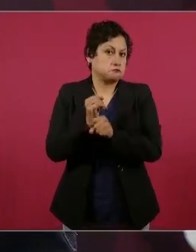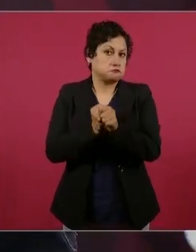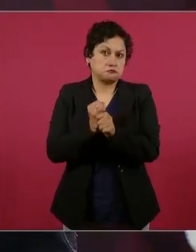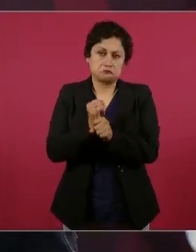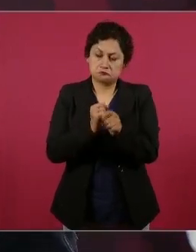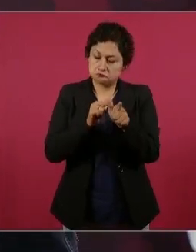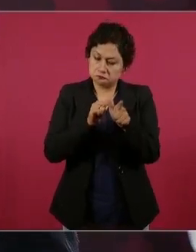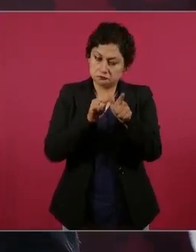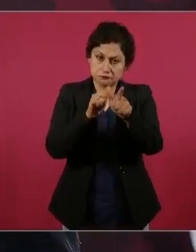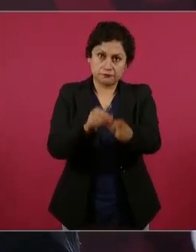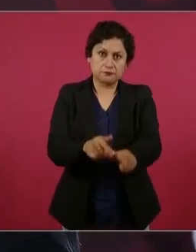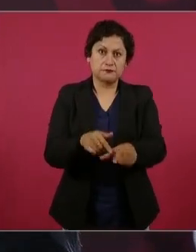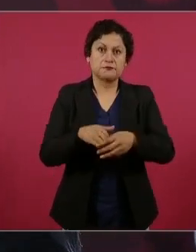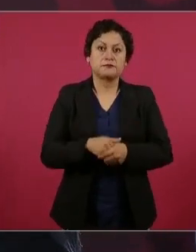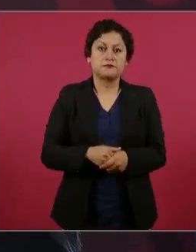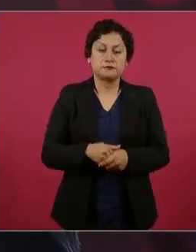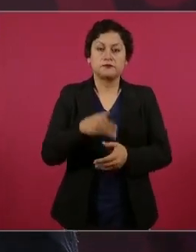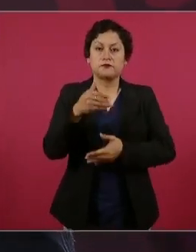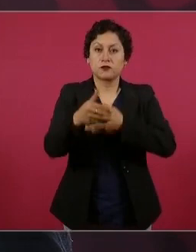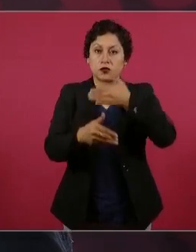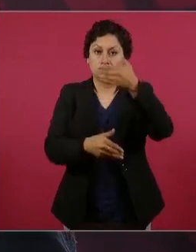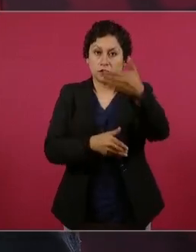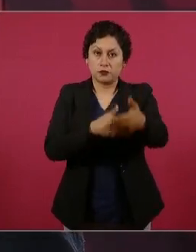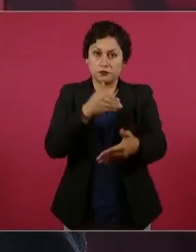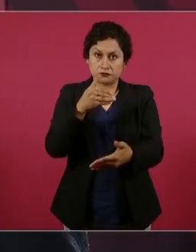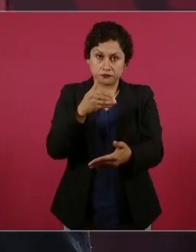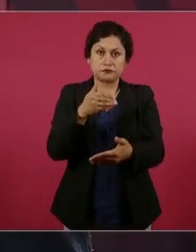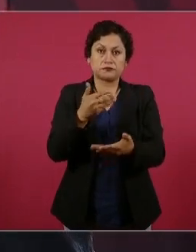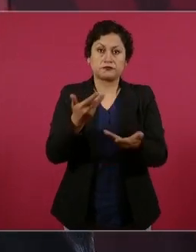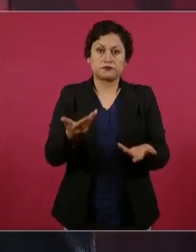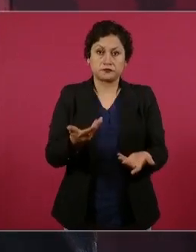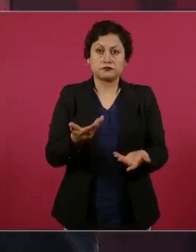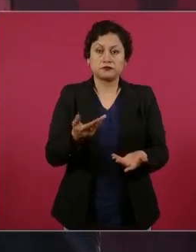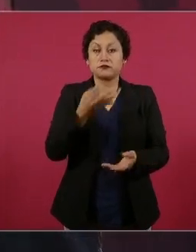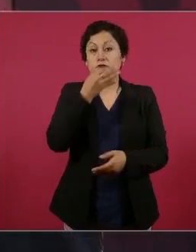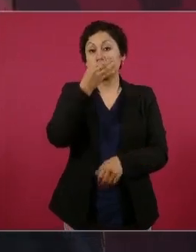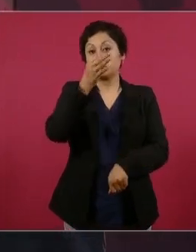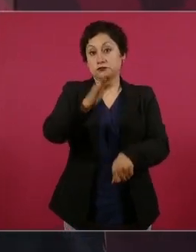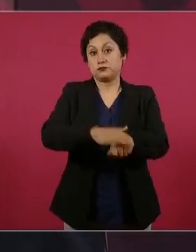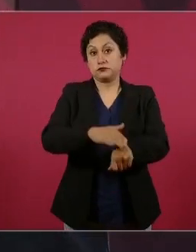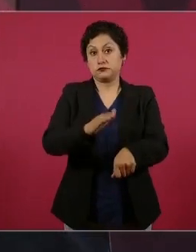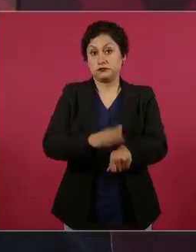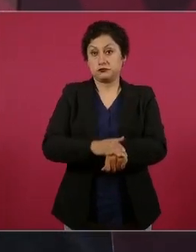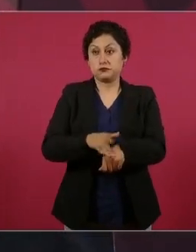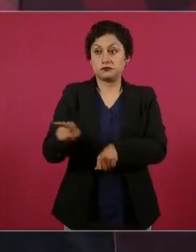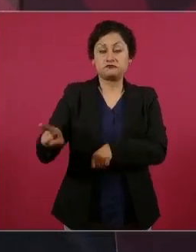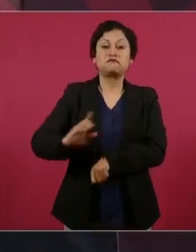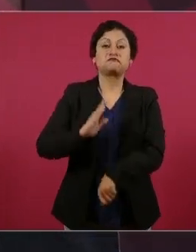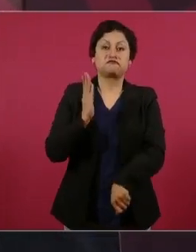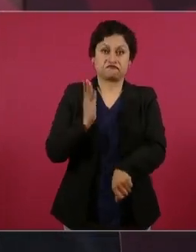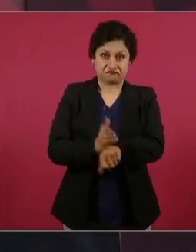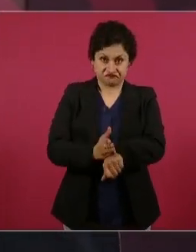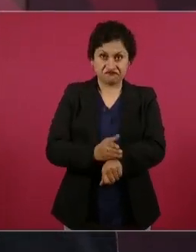investigación, este proceso, y no va a haber impunidad. Hoy en la mañana me